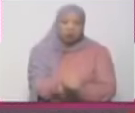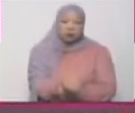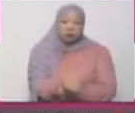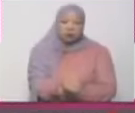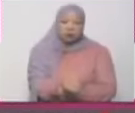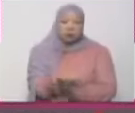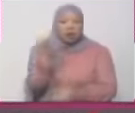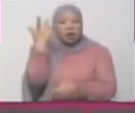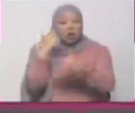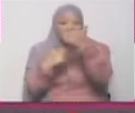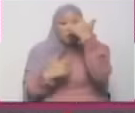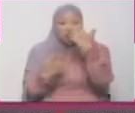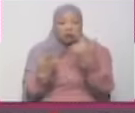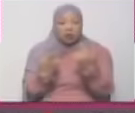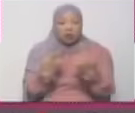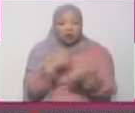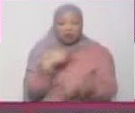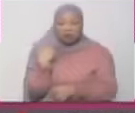Chávez no tenía ego.